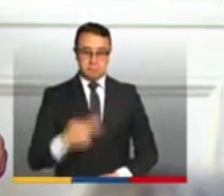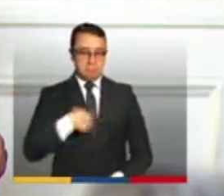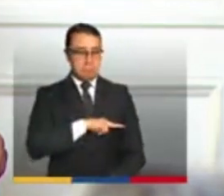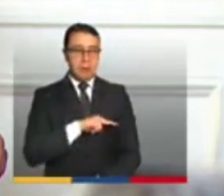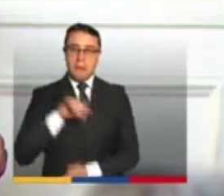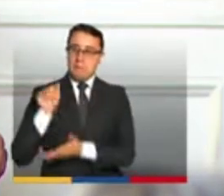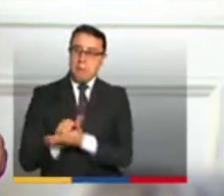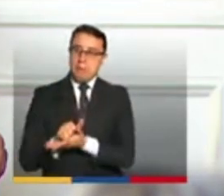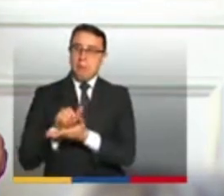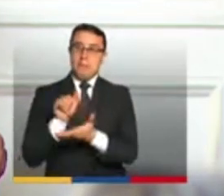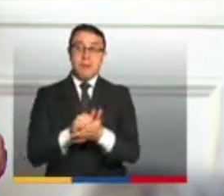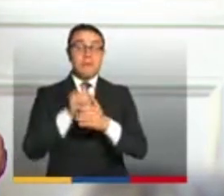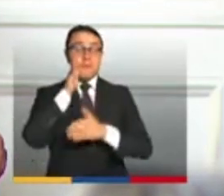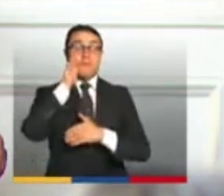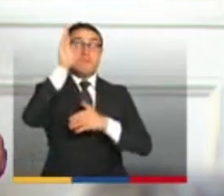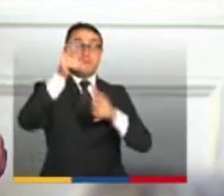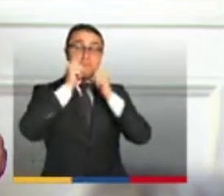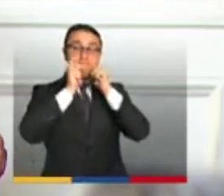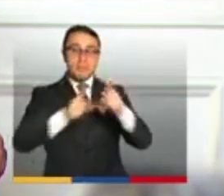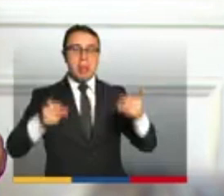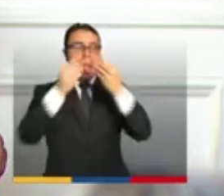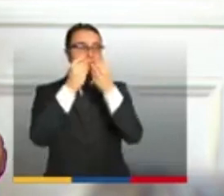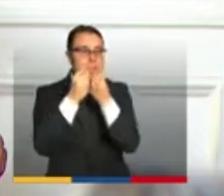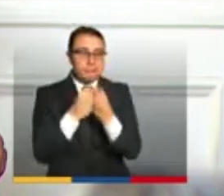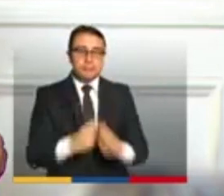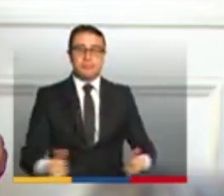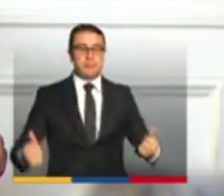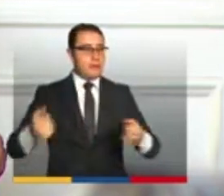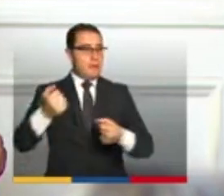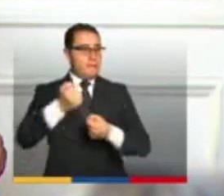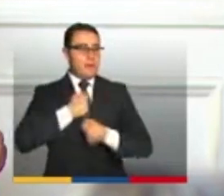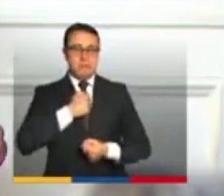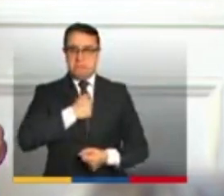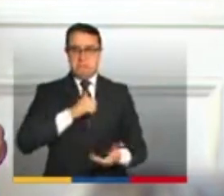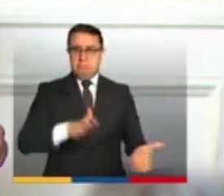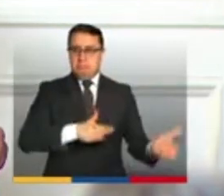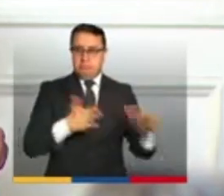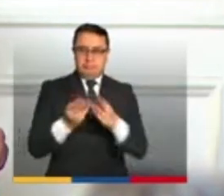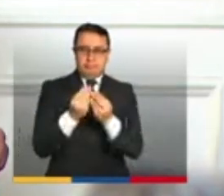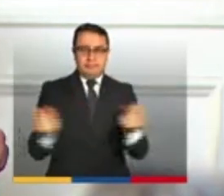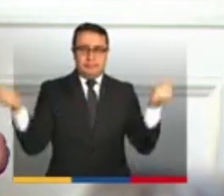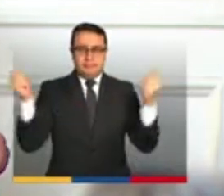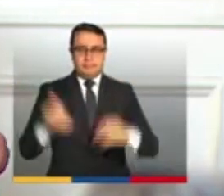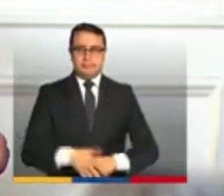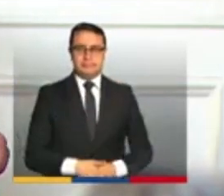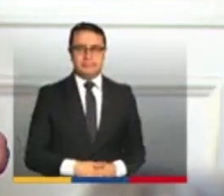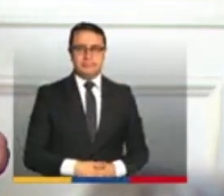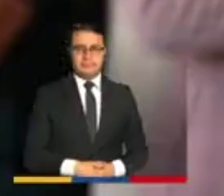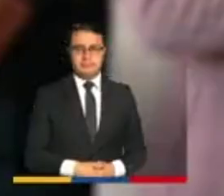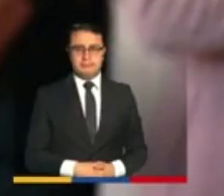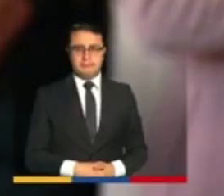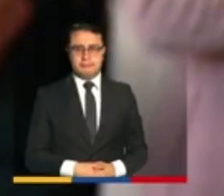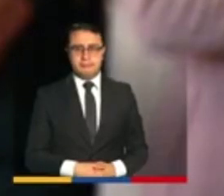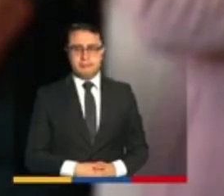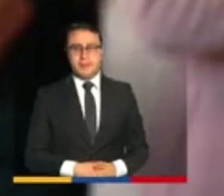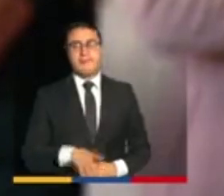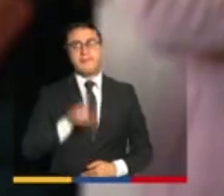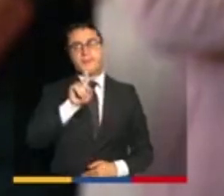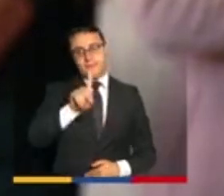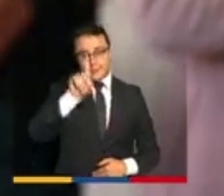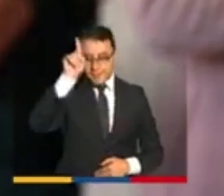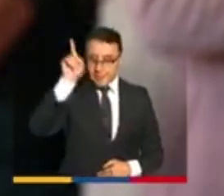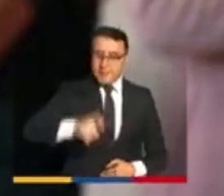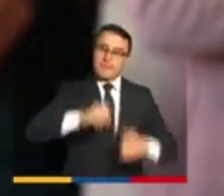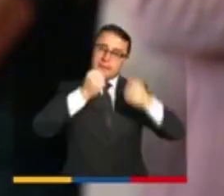la humanidad se extingue y se autodestruye. Por tanto, hay que hacer esfuerzos en todos los terrenos.